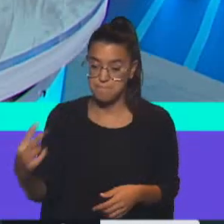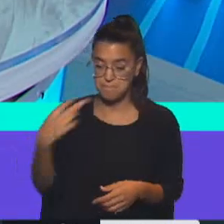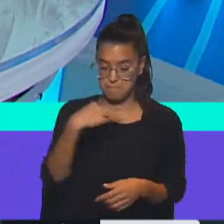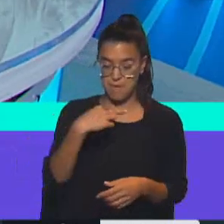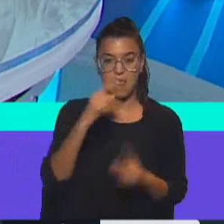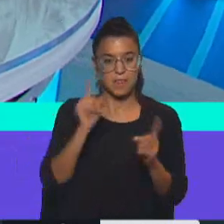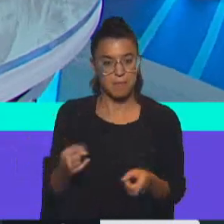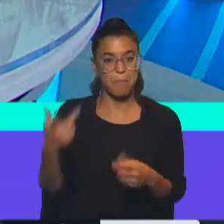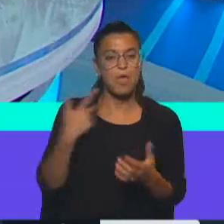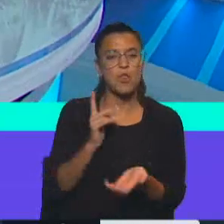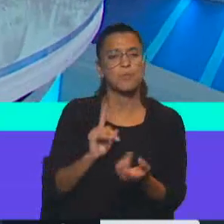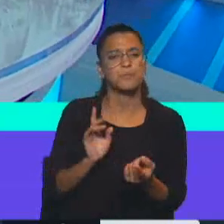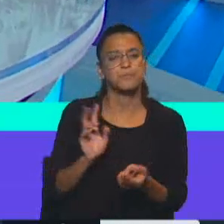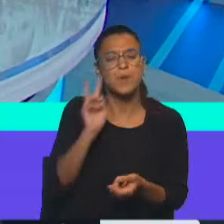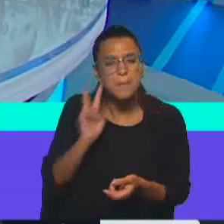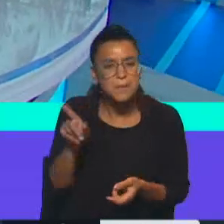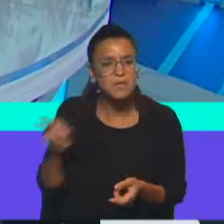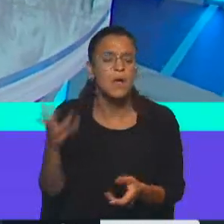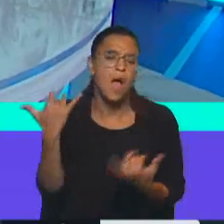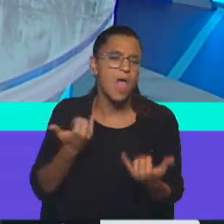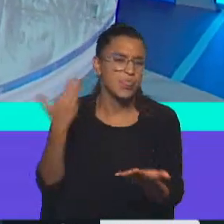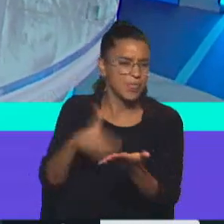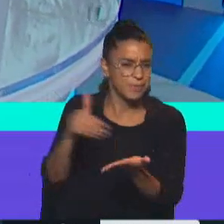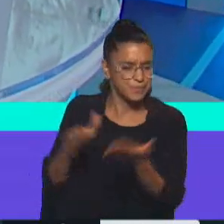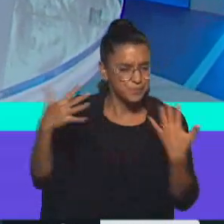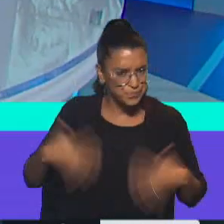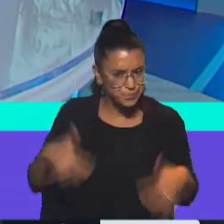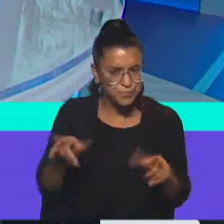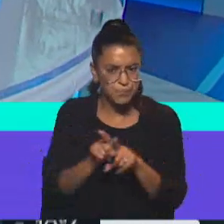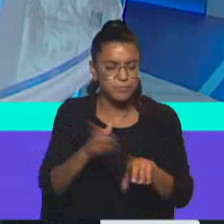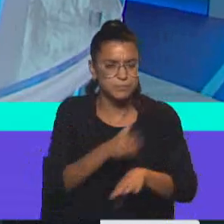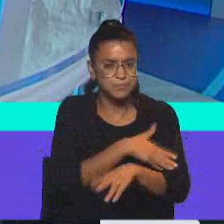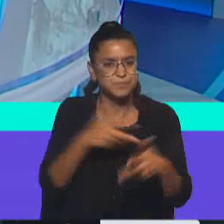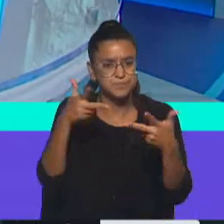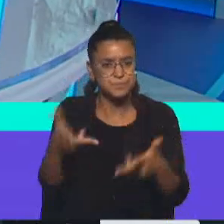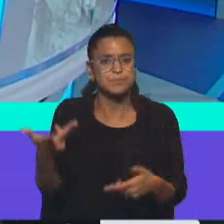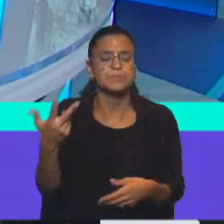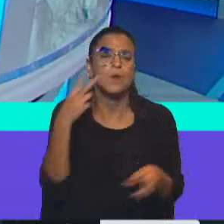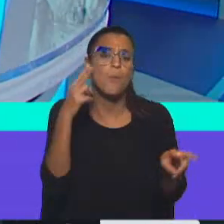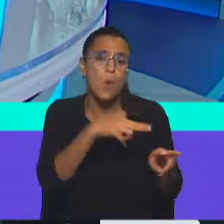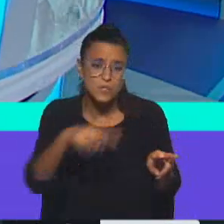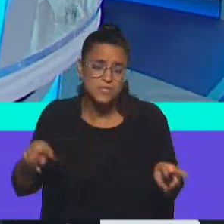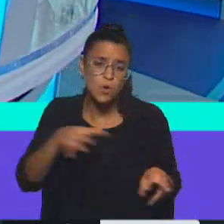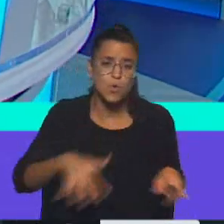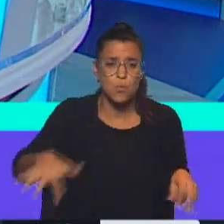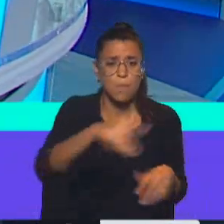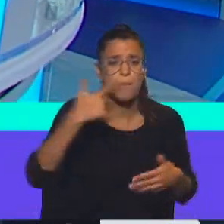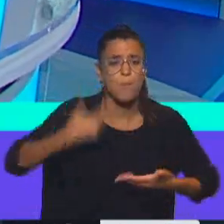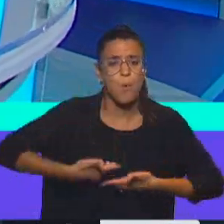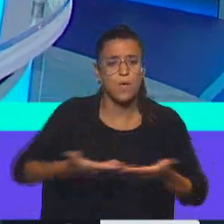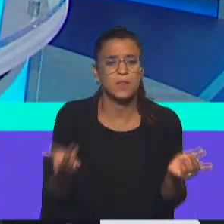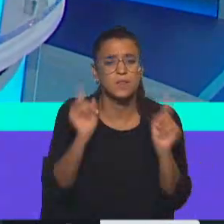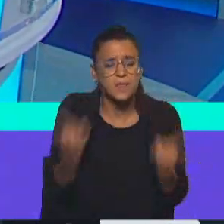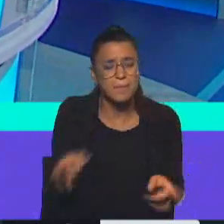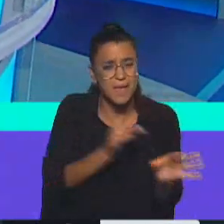mirar al otro a veces hay mucho todavía de discriminación, tal como decías vos. El museo, además de ser eso, un lugar donde se muestra, es un lugar donde